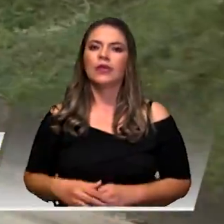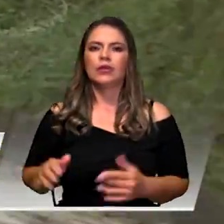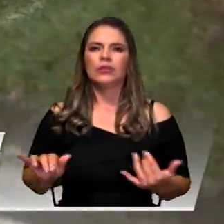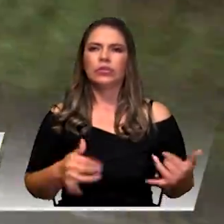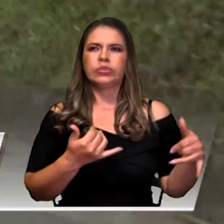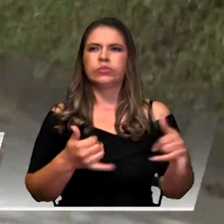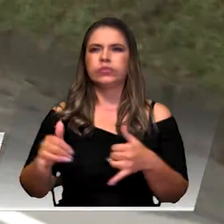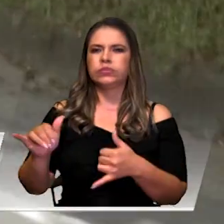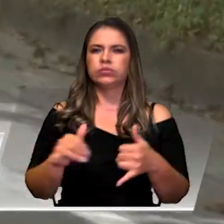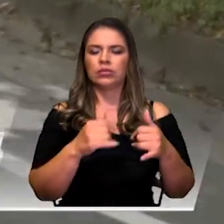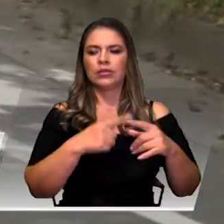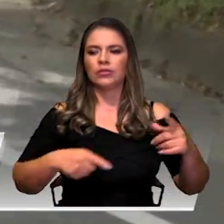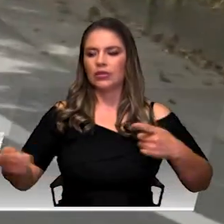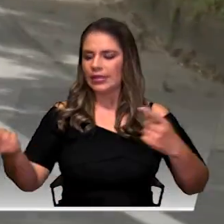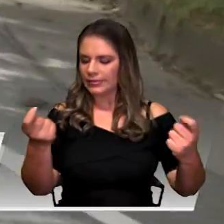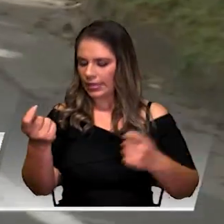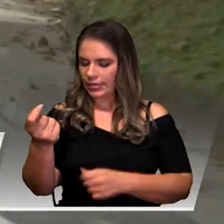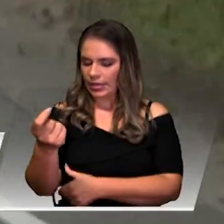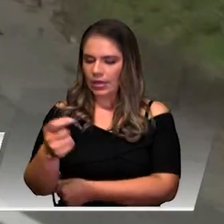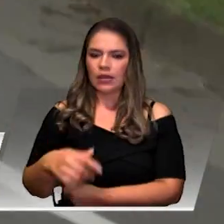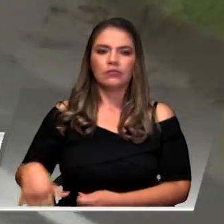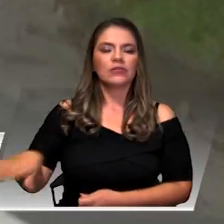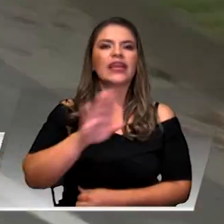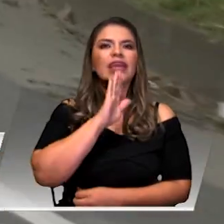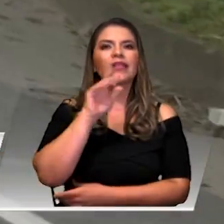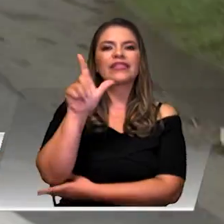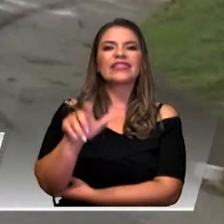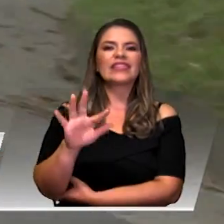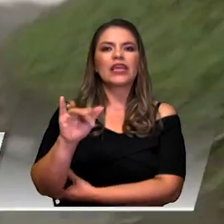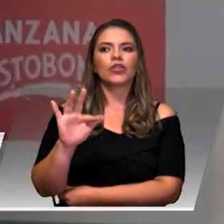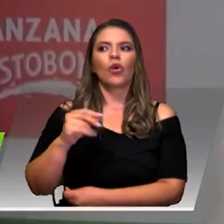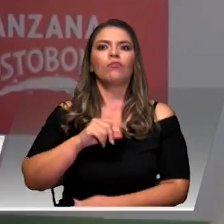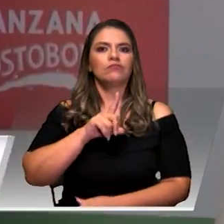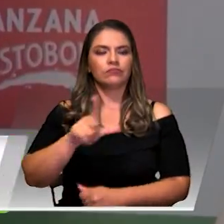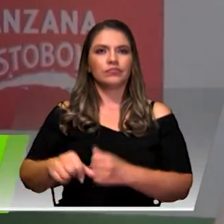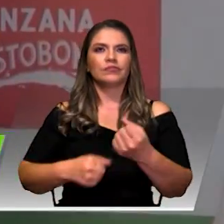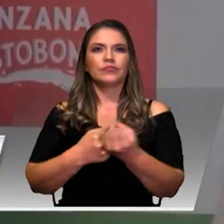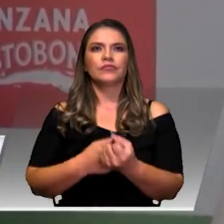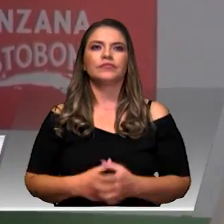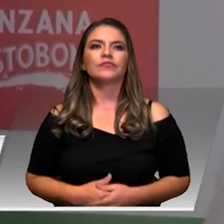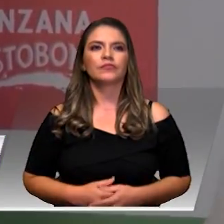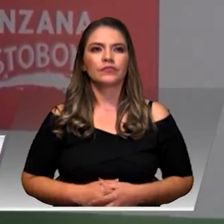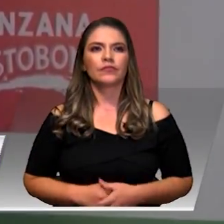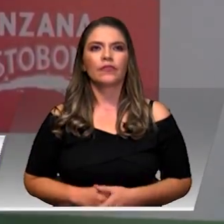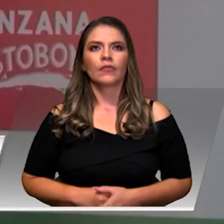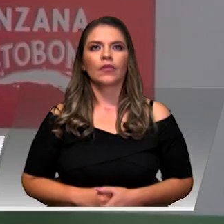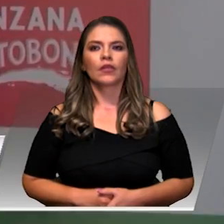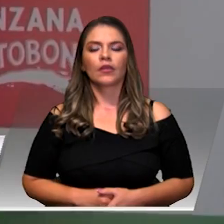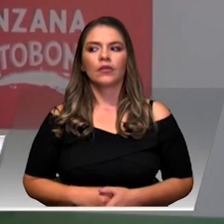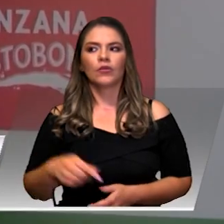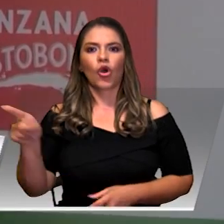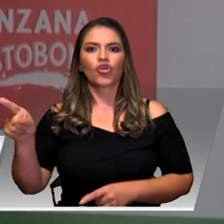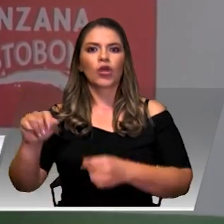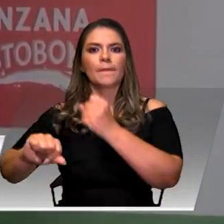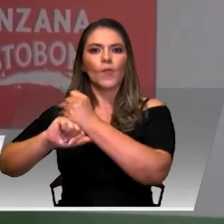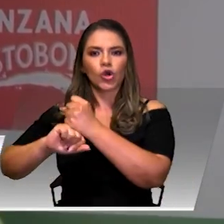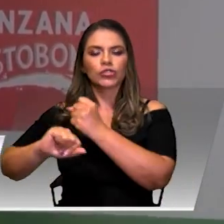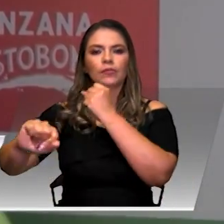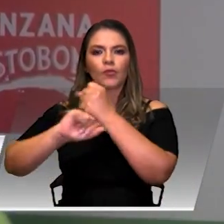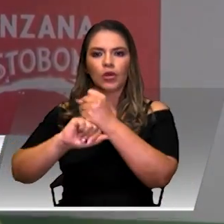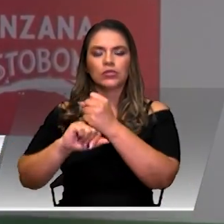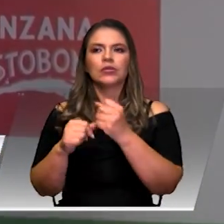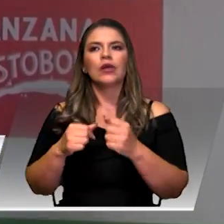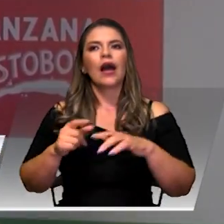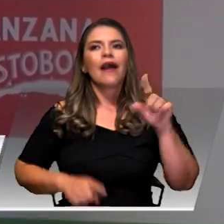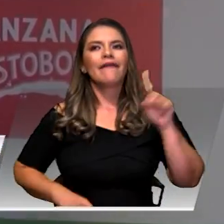de la estrategia para mantener el liderato de Tito Hernández. Los compañeros controlaron los ataques y en cierto momento se dio